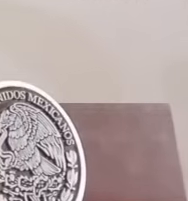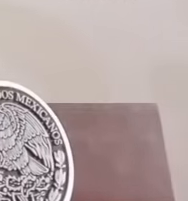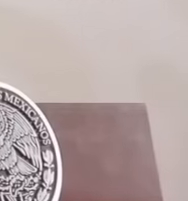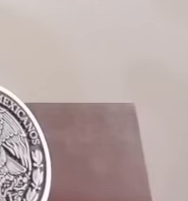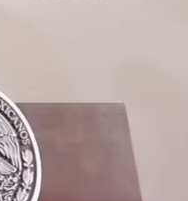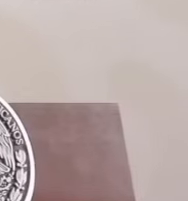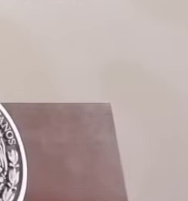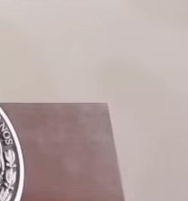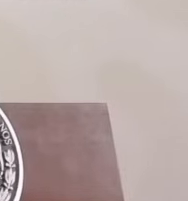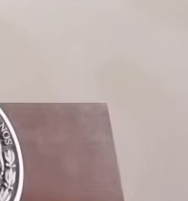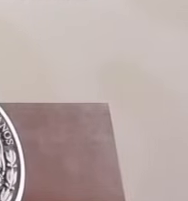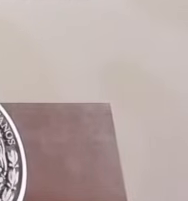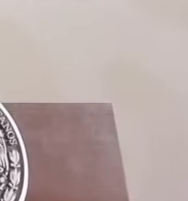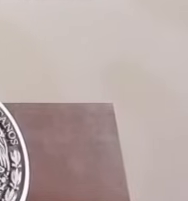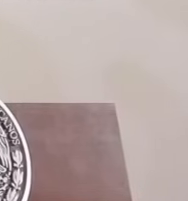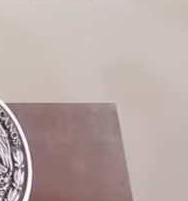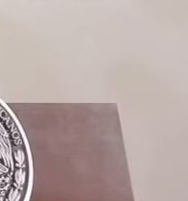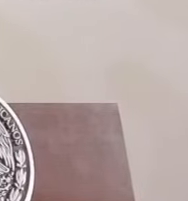darle